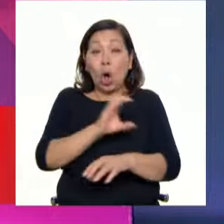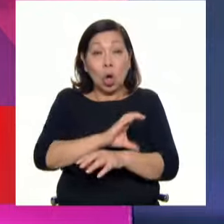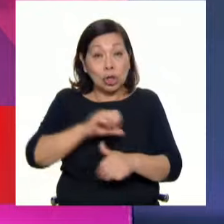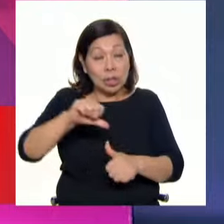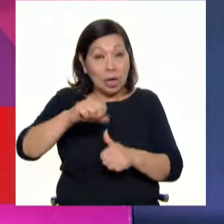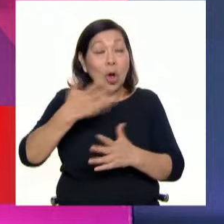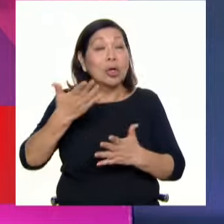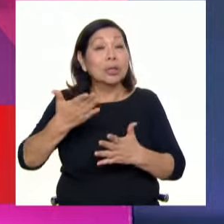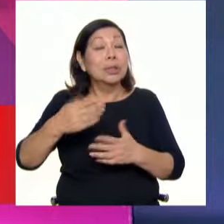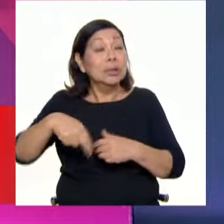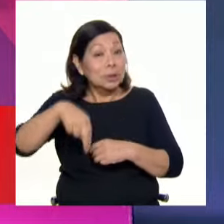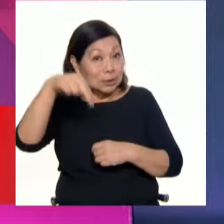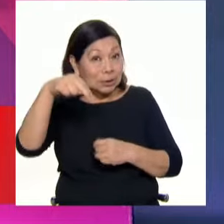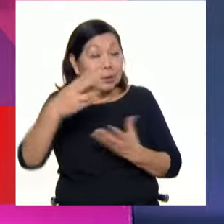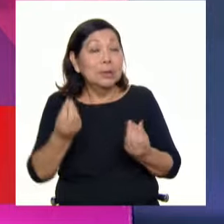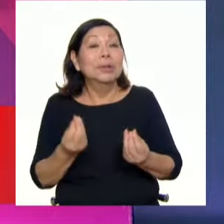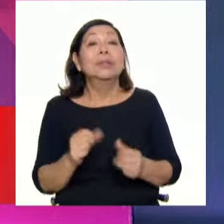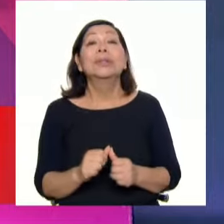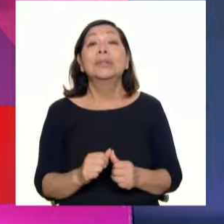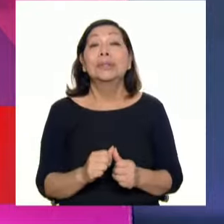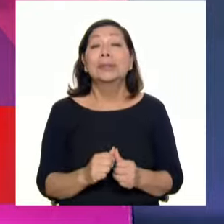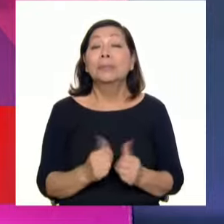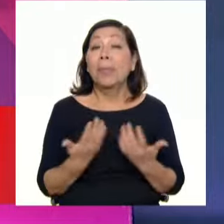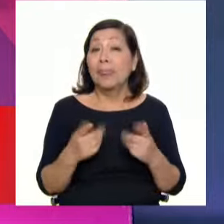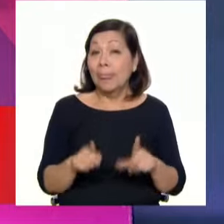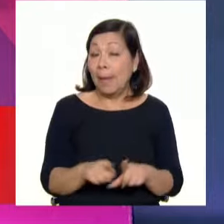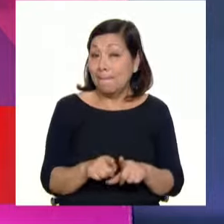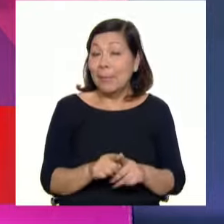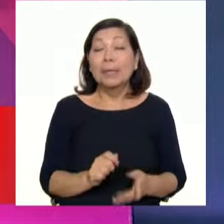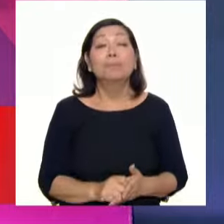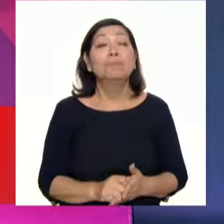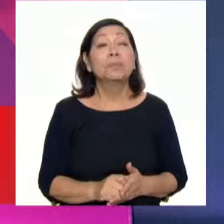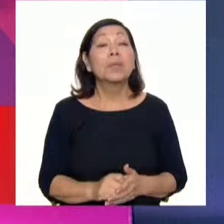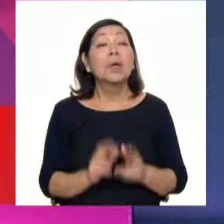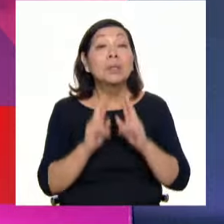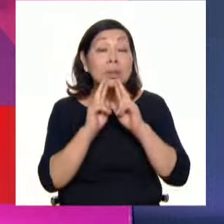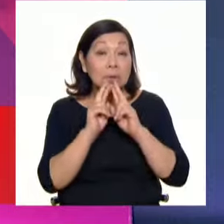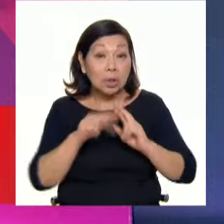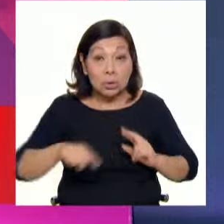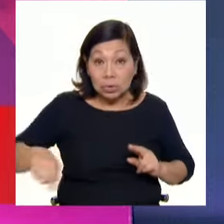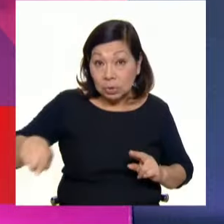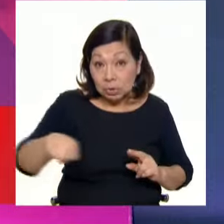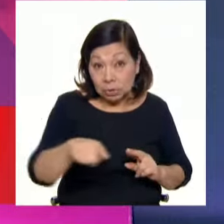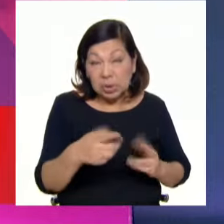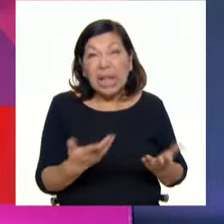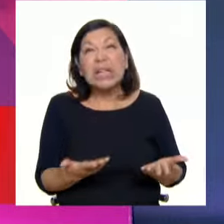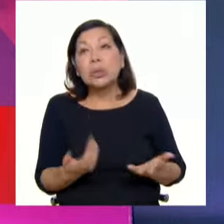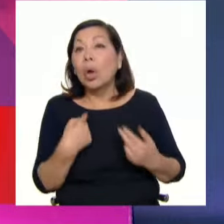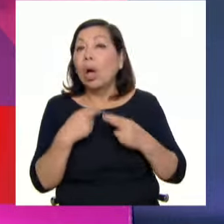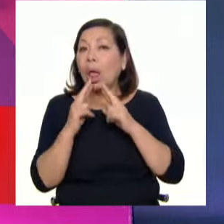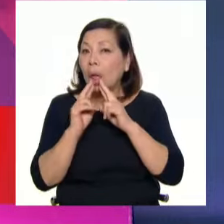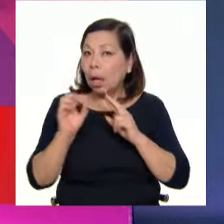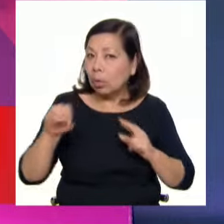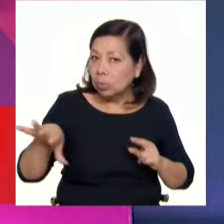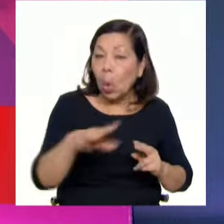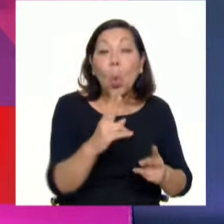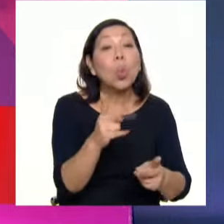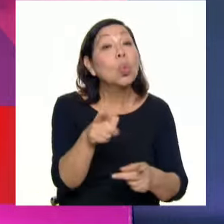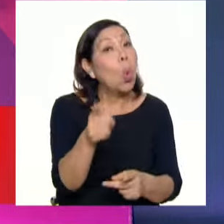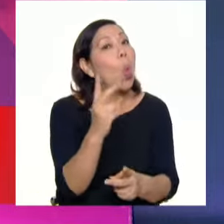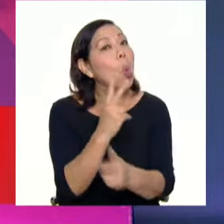norte, sierra norte, así como también en la sierra central. Algunas recomendaciones ante estos eventos. Primero hay que tener